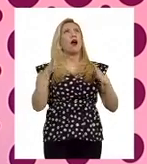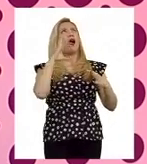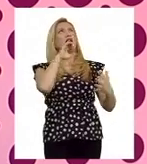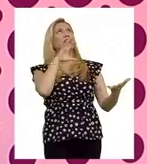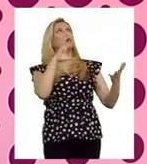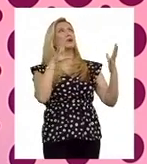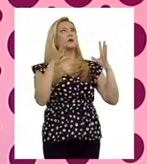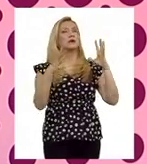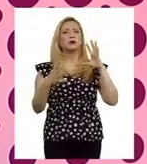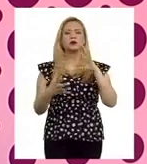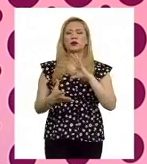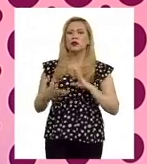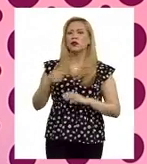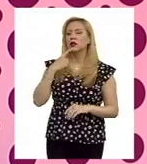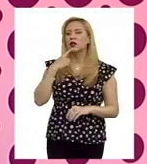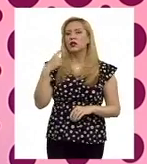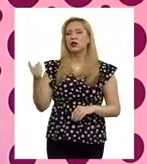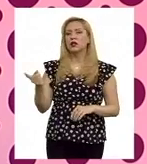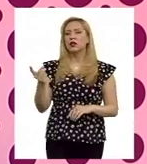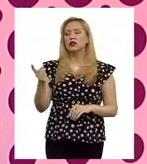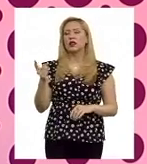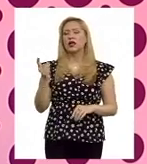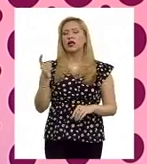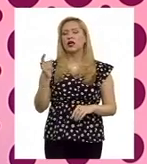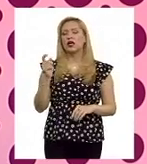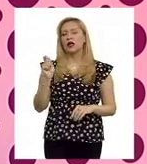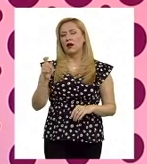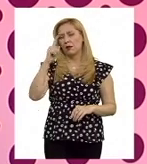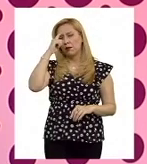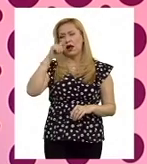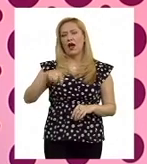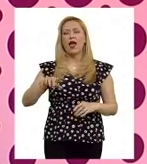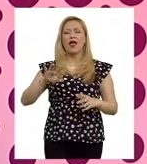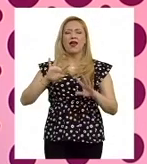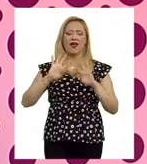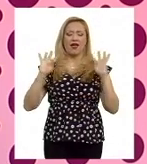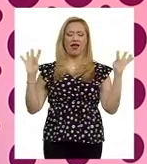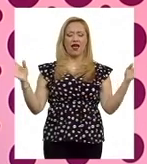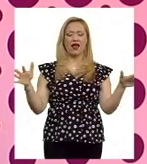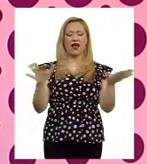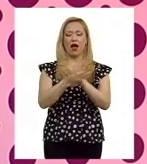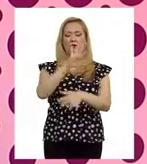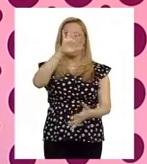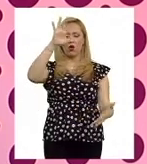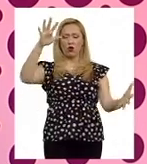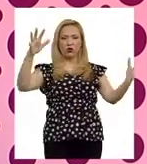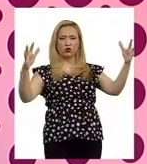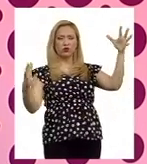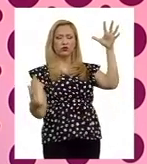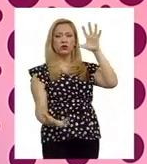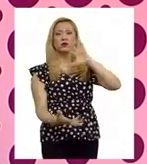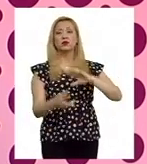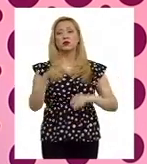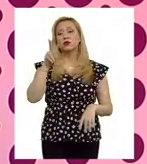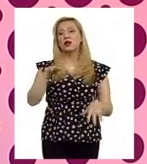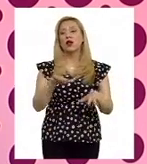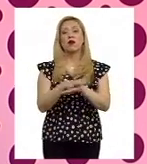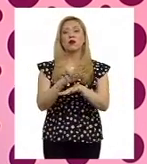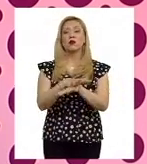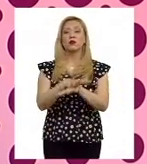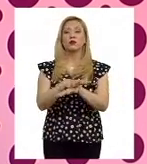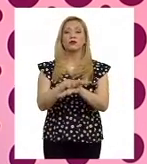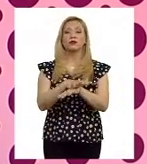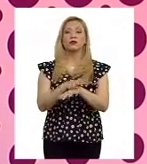el IPCC, el panel para el cambio climático, lo que están demostrando es que son cambios provocados por